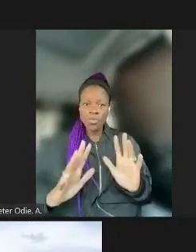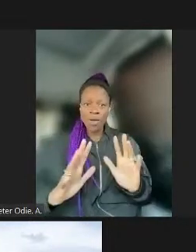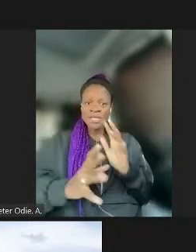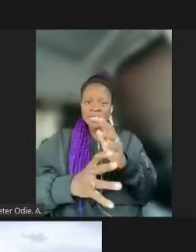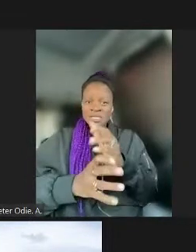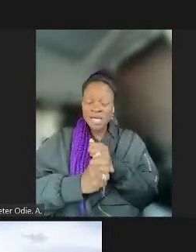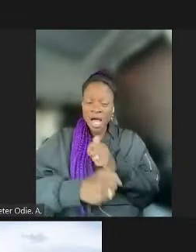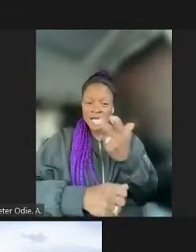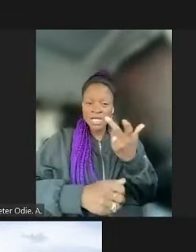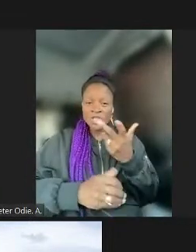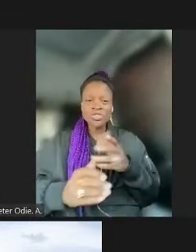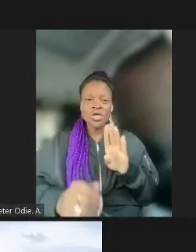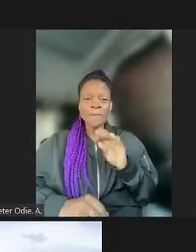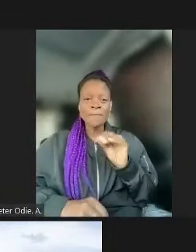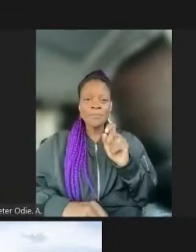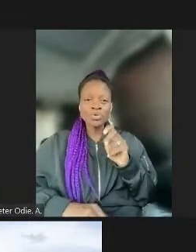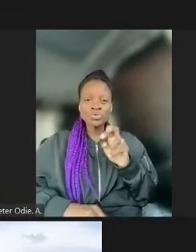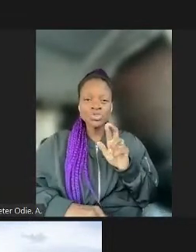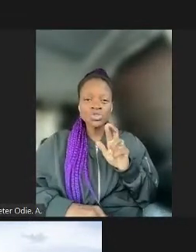y casi 36